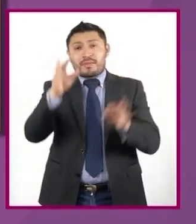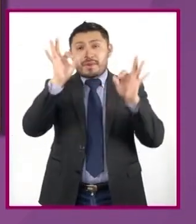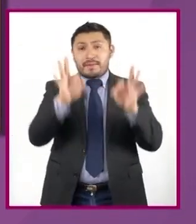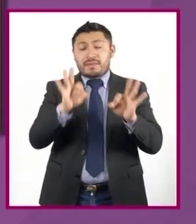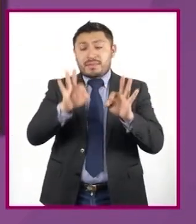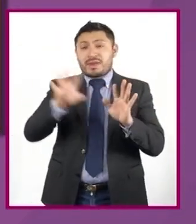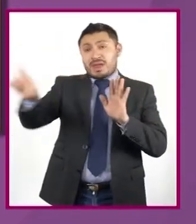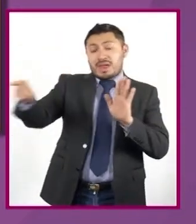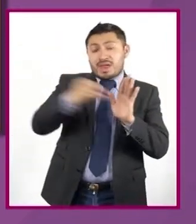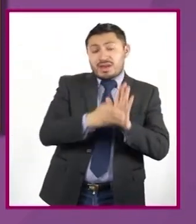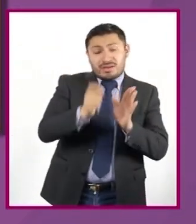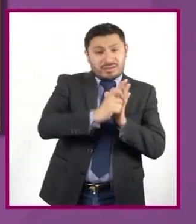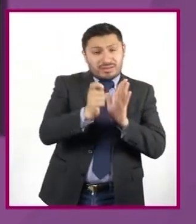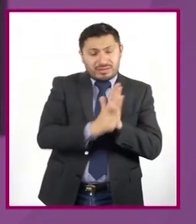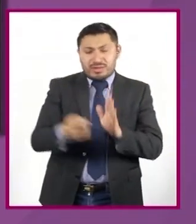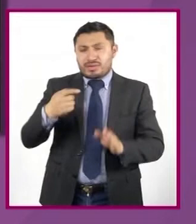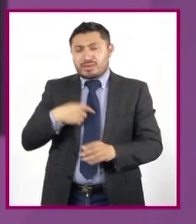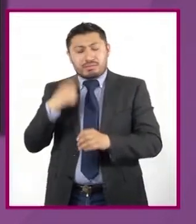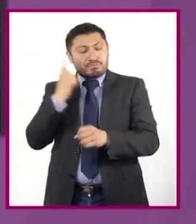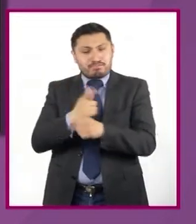y he encontrado varias normas.